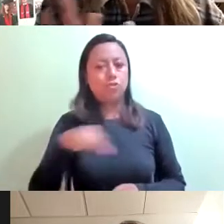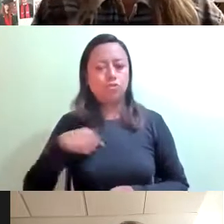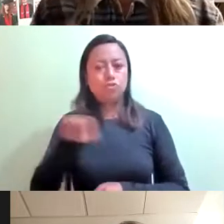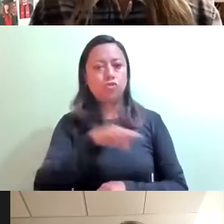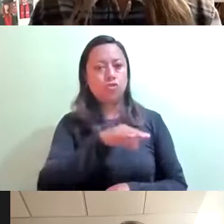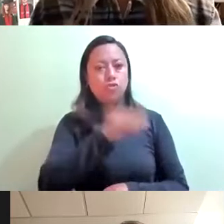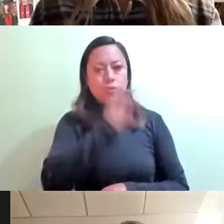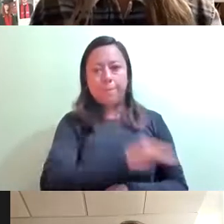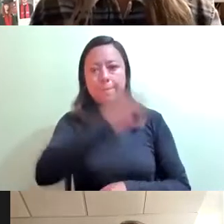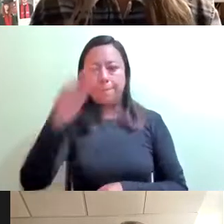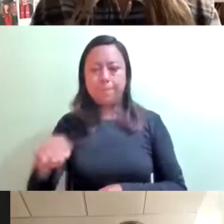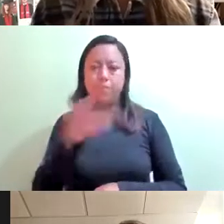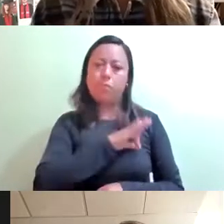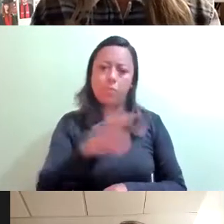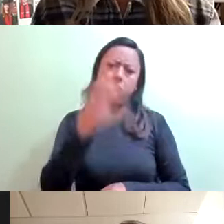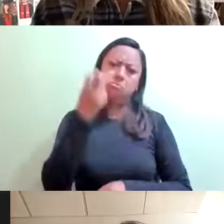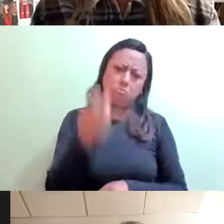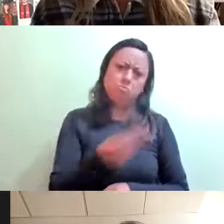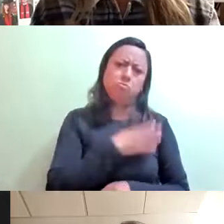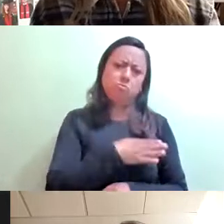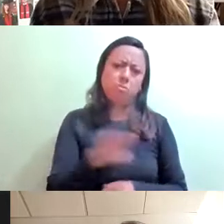ya es un buen principio.